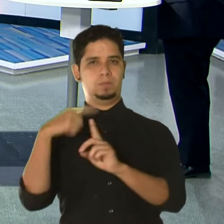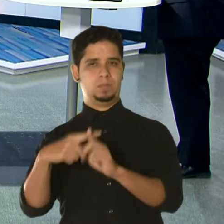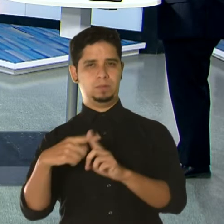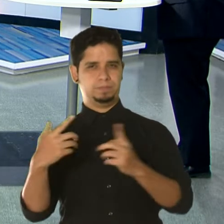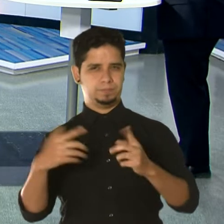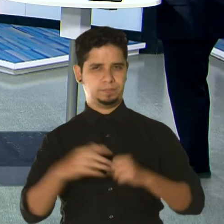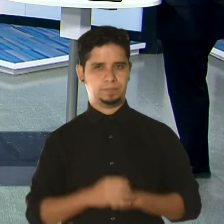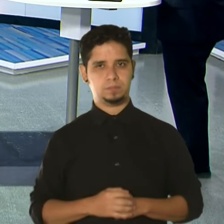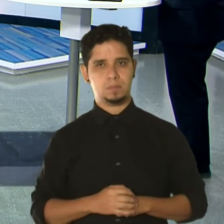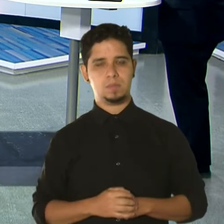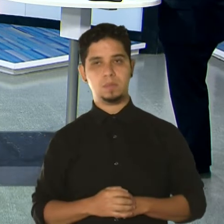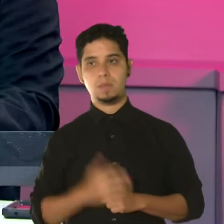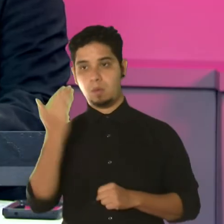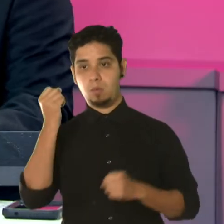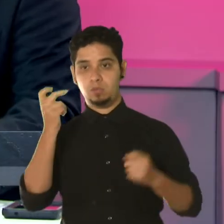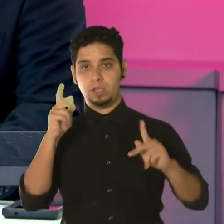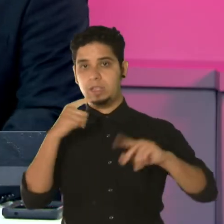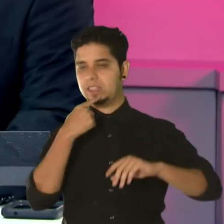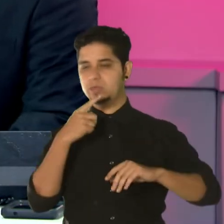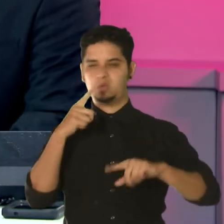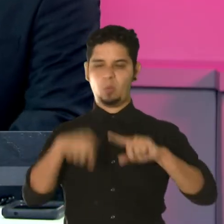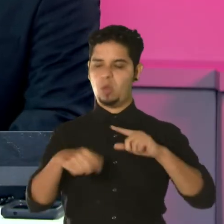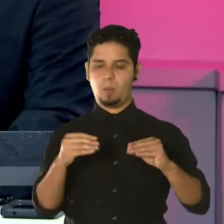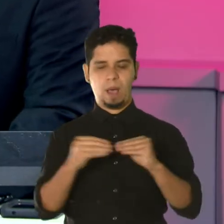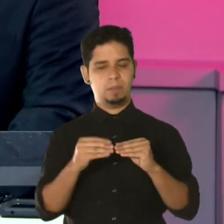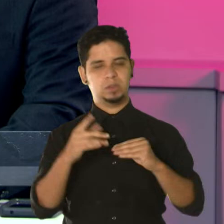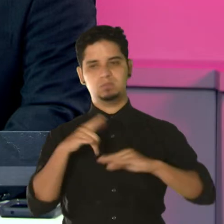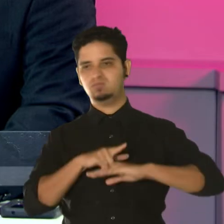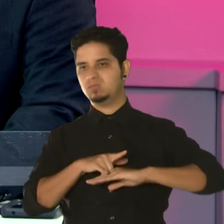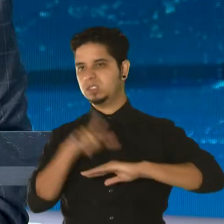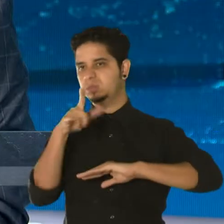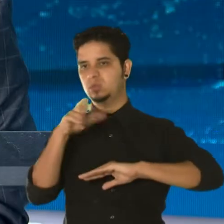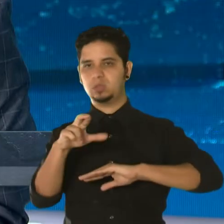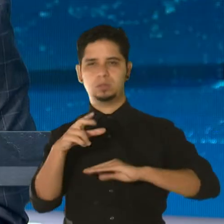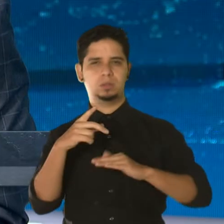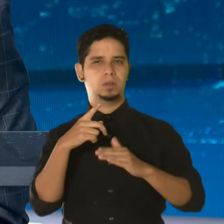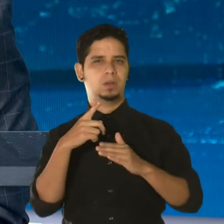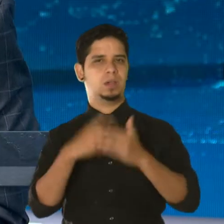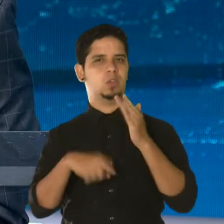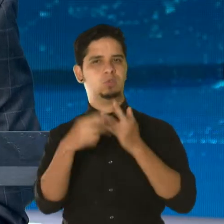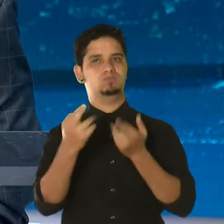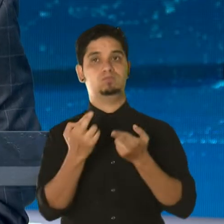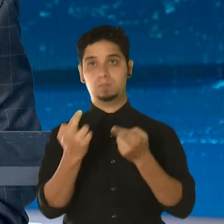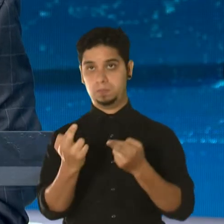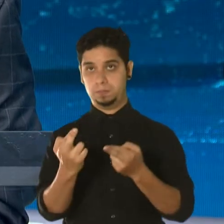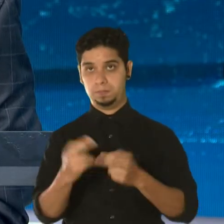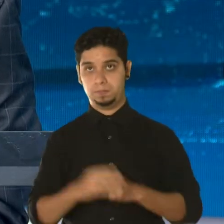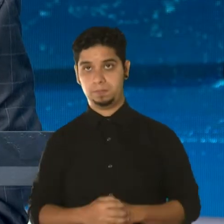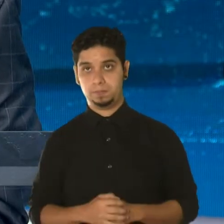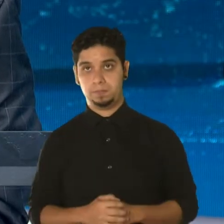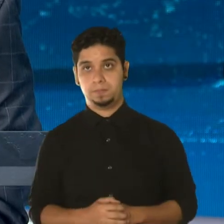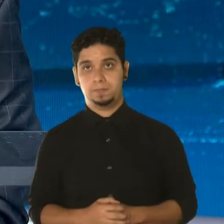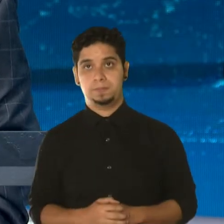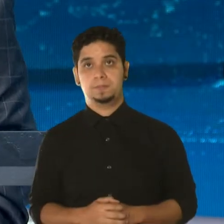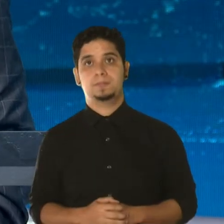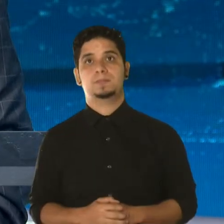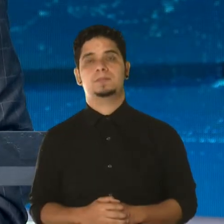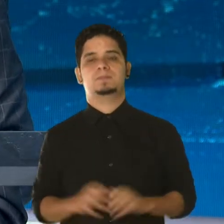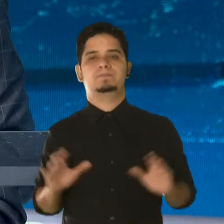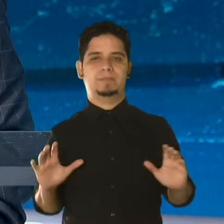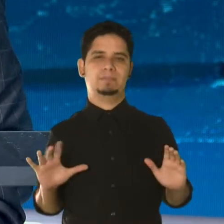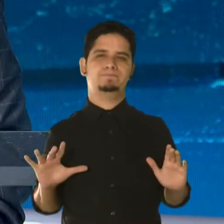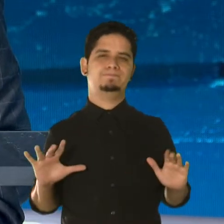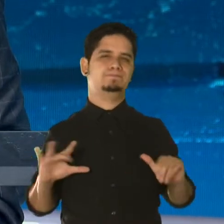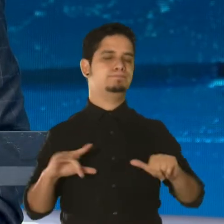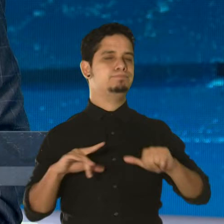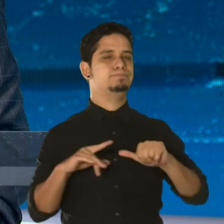que muchos dicen, yo me voy de Puerto Rico, no puedo estar más aquí. Bueno, mira, en Hay primer temor lugar... de que eso ocurra también. Sí. Claro. En primer